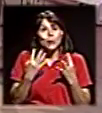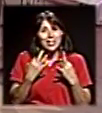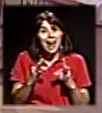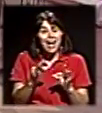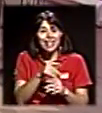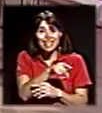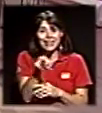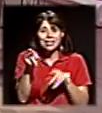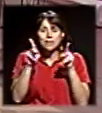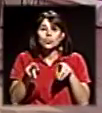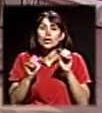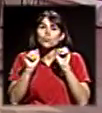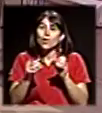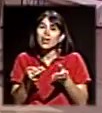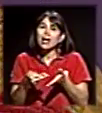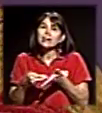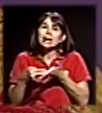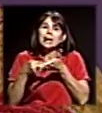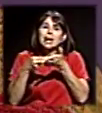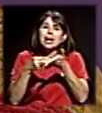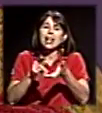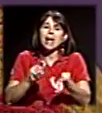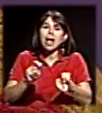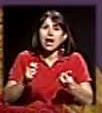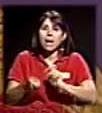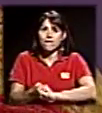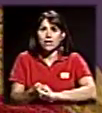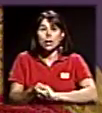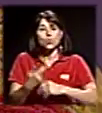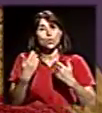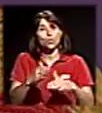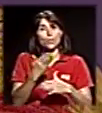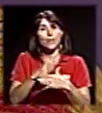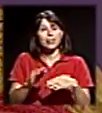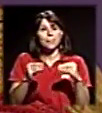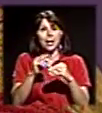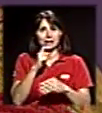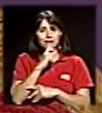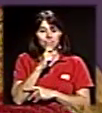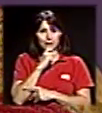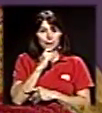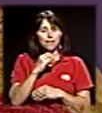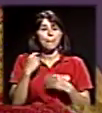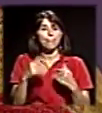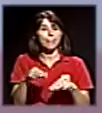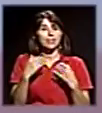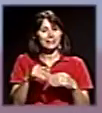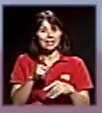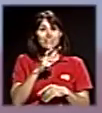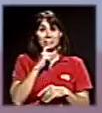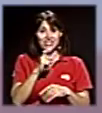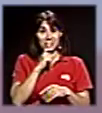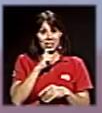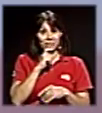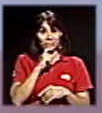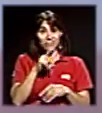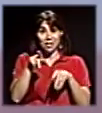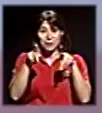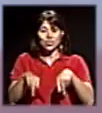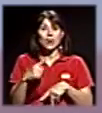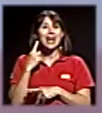rehabilitación eh es la parte más difícil de la rehabilitación en la que más cuesta romper la negación del